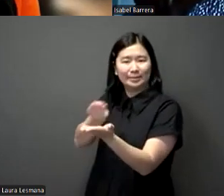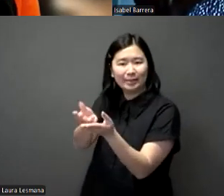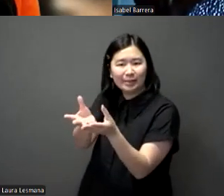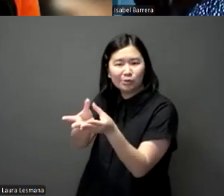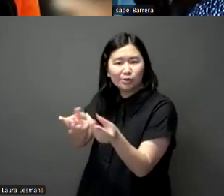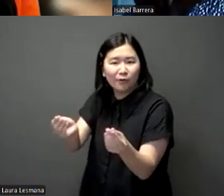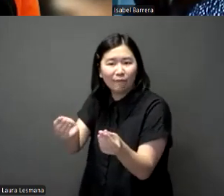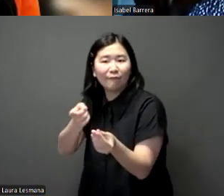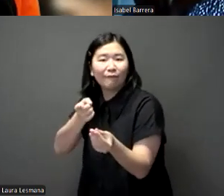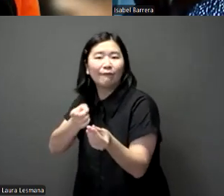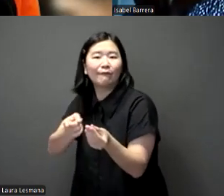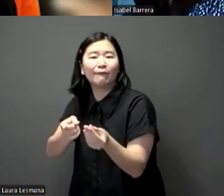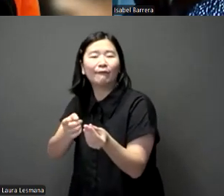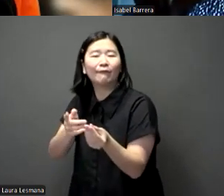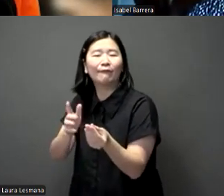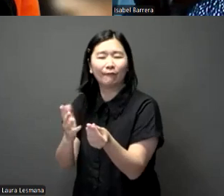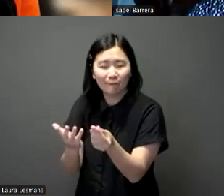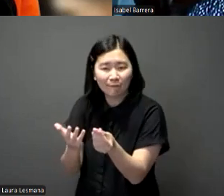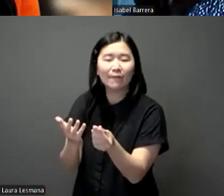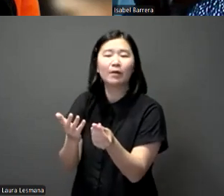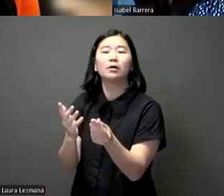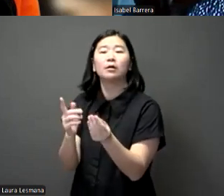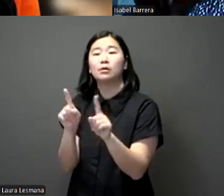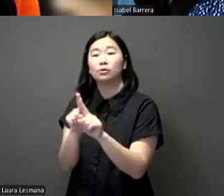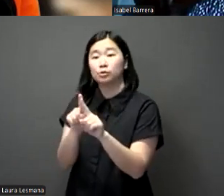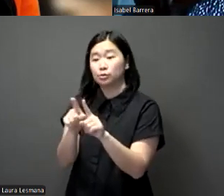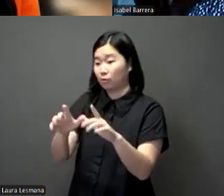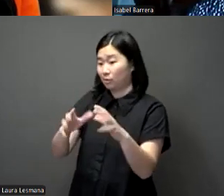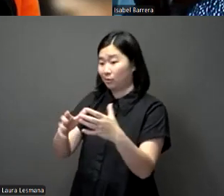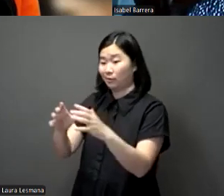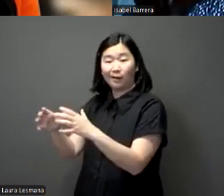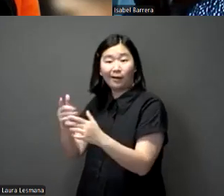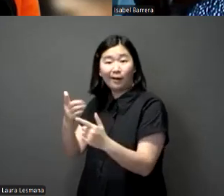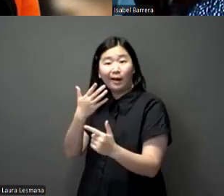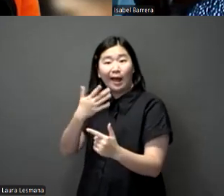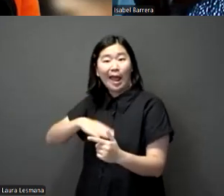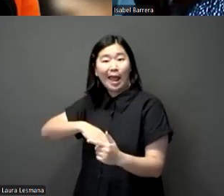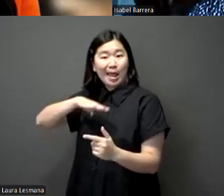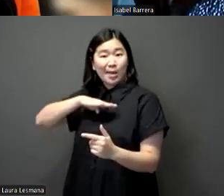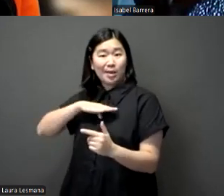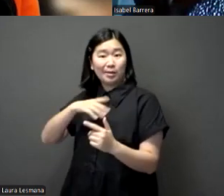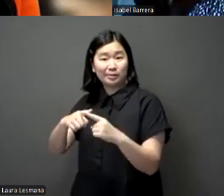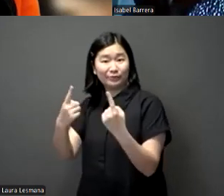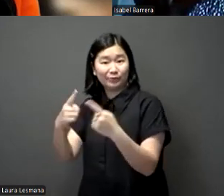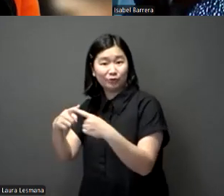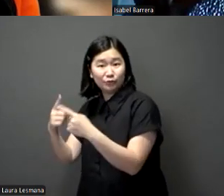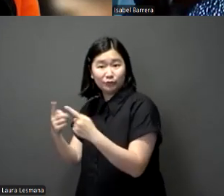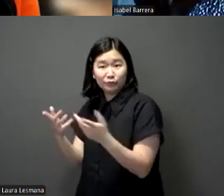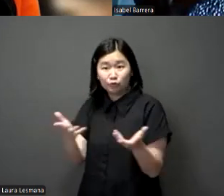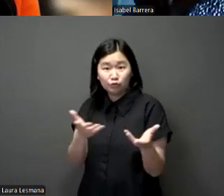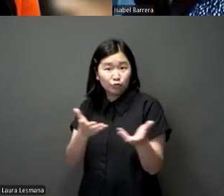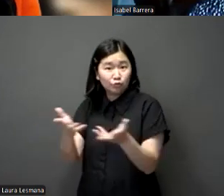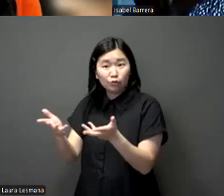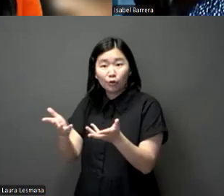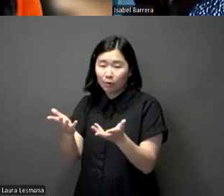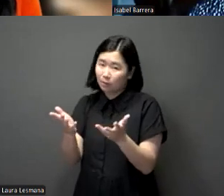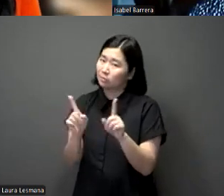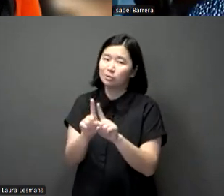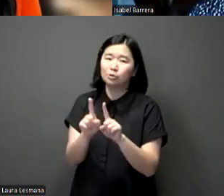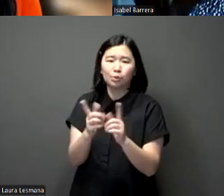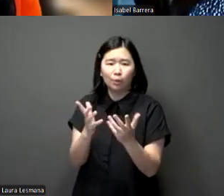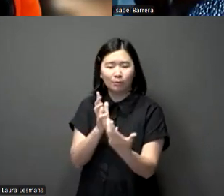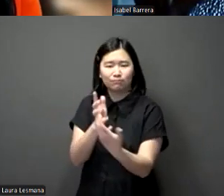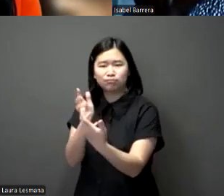esta em, digamos, estas estrategias, ¿cierto?, que nos van a ayudar a la eliminación. Todas ellas van a sumar a la eliminación y